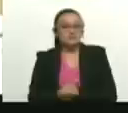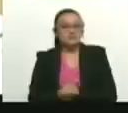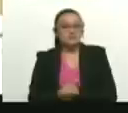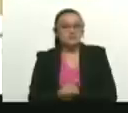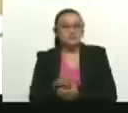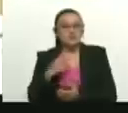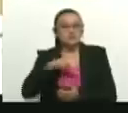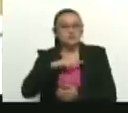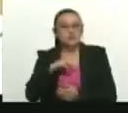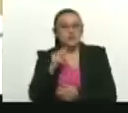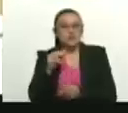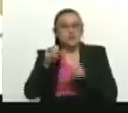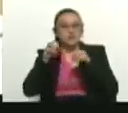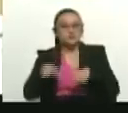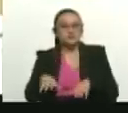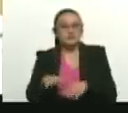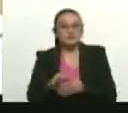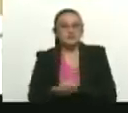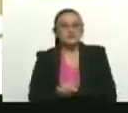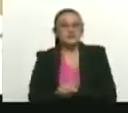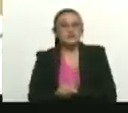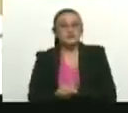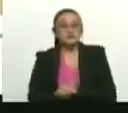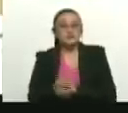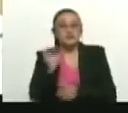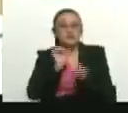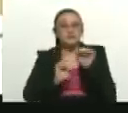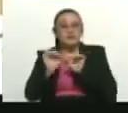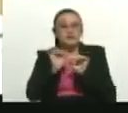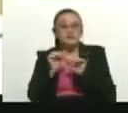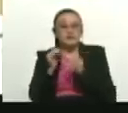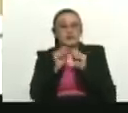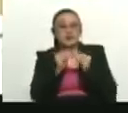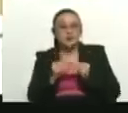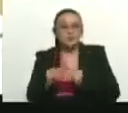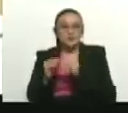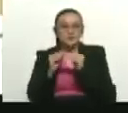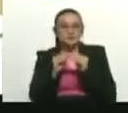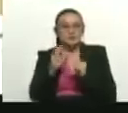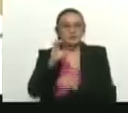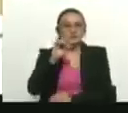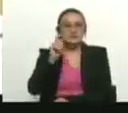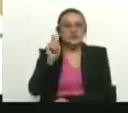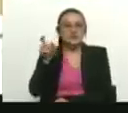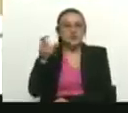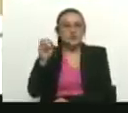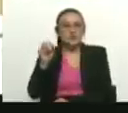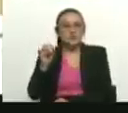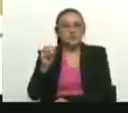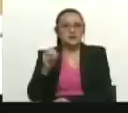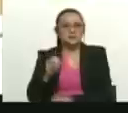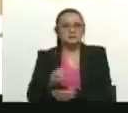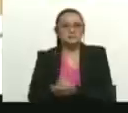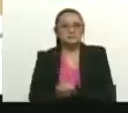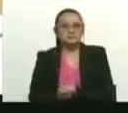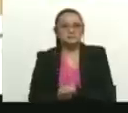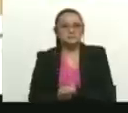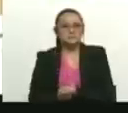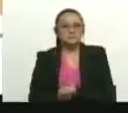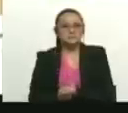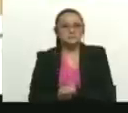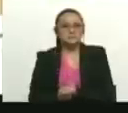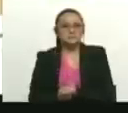no renunciamos a la defensa y a la recuperación de Citgo para su legítimo